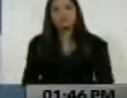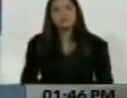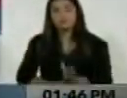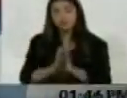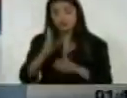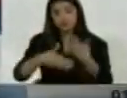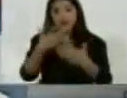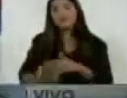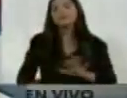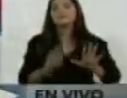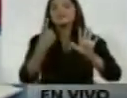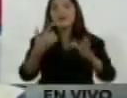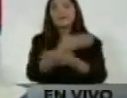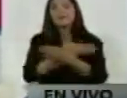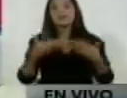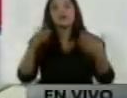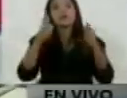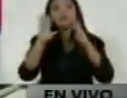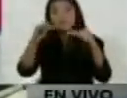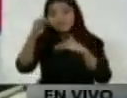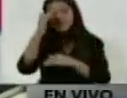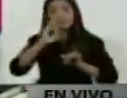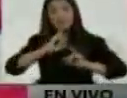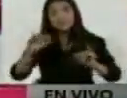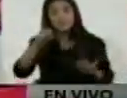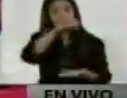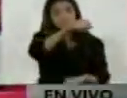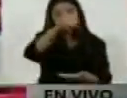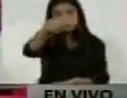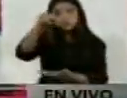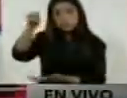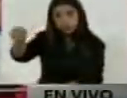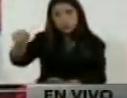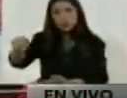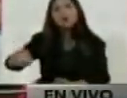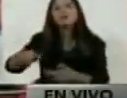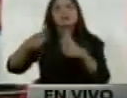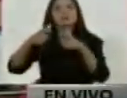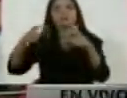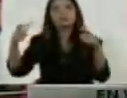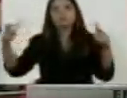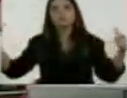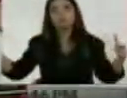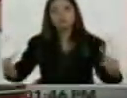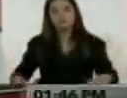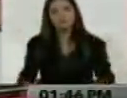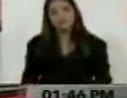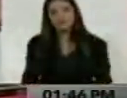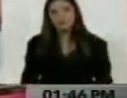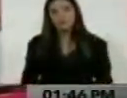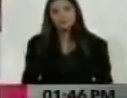los 6 millones de hogares atendidos por los CLAP se ha incrementado.